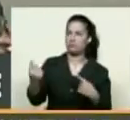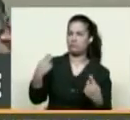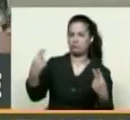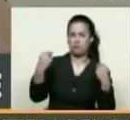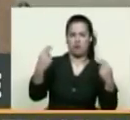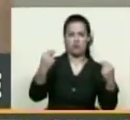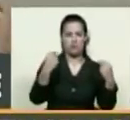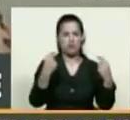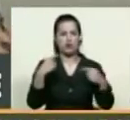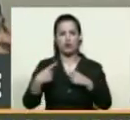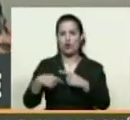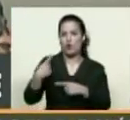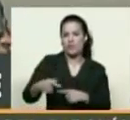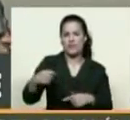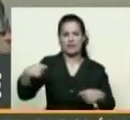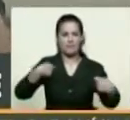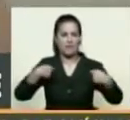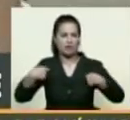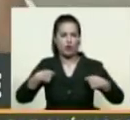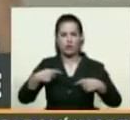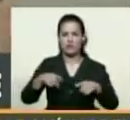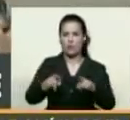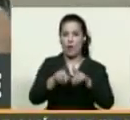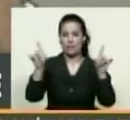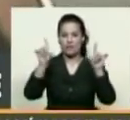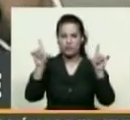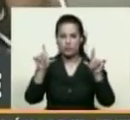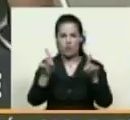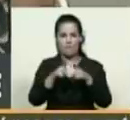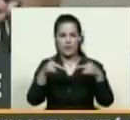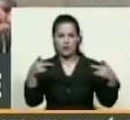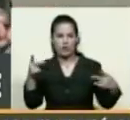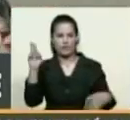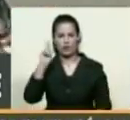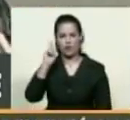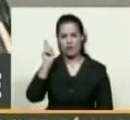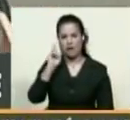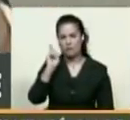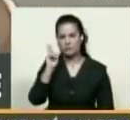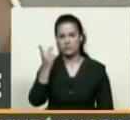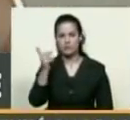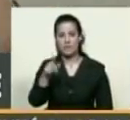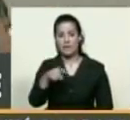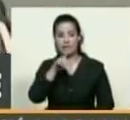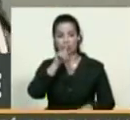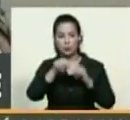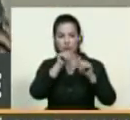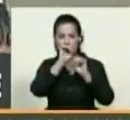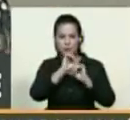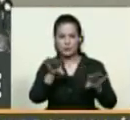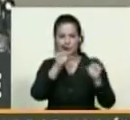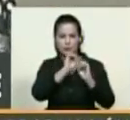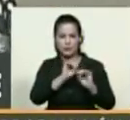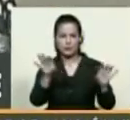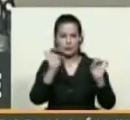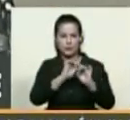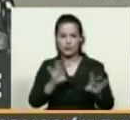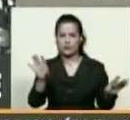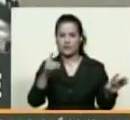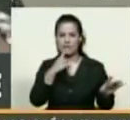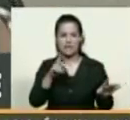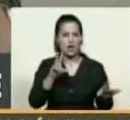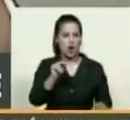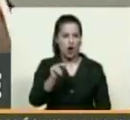zozobra constante desde los medios de comunicación, desde las redes sociales nacionales e